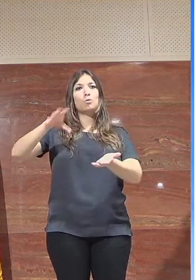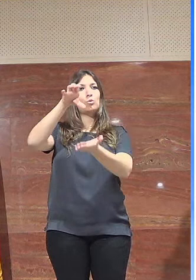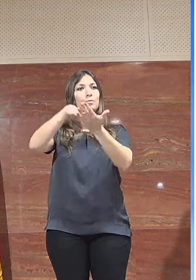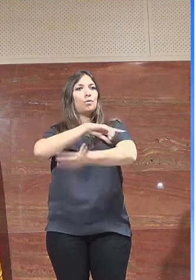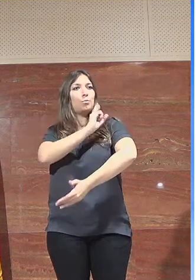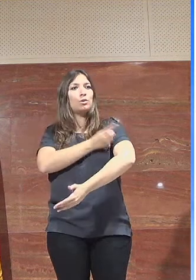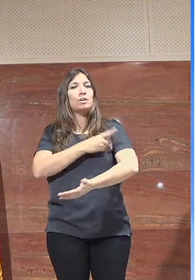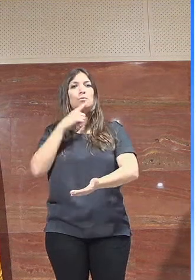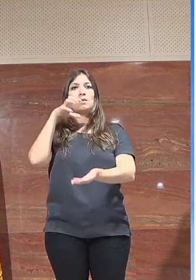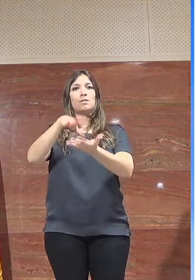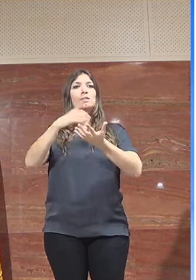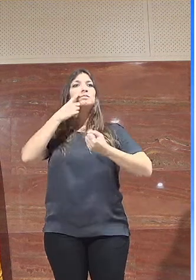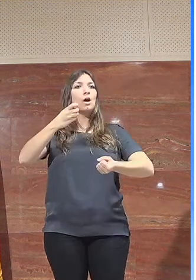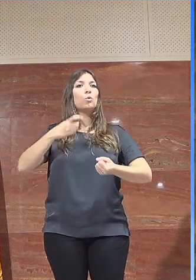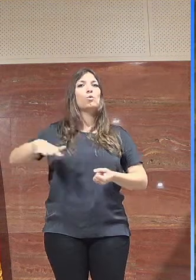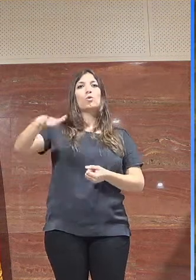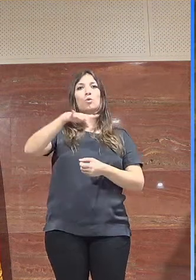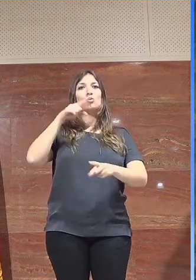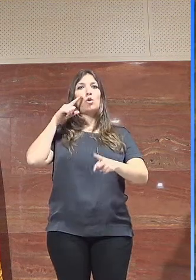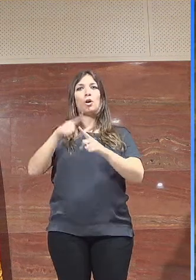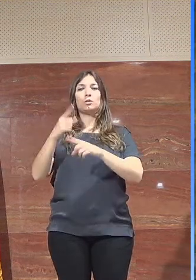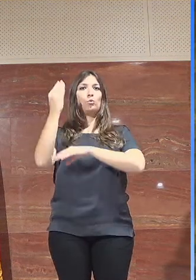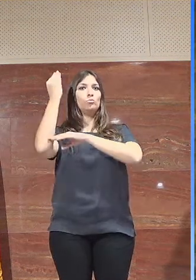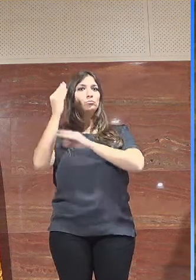deportivas, centros de salud, espacios para culto.